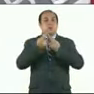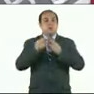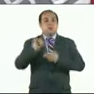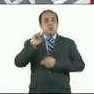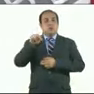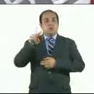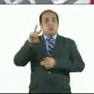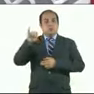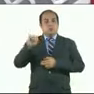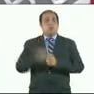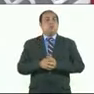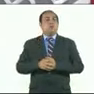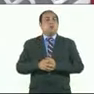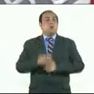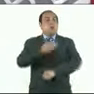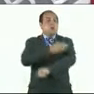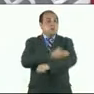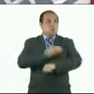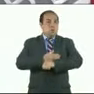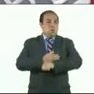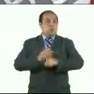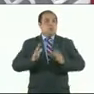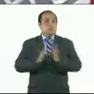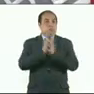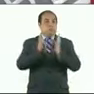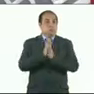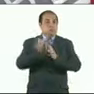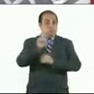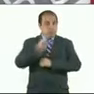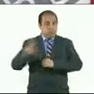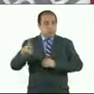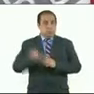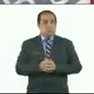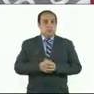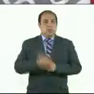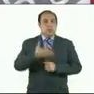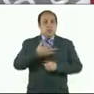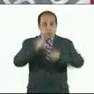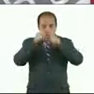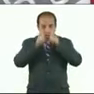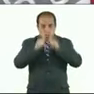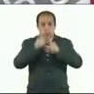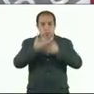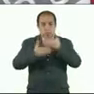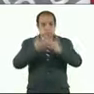INVI, donde irán acompañados de participación ciudadana para dar el seguimiento del proceso de reconstrucción de su vivienda.